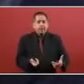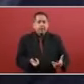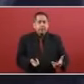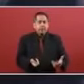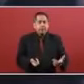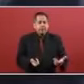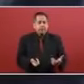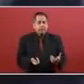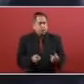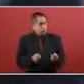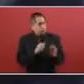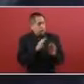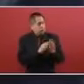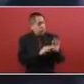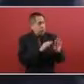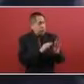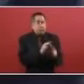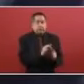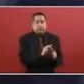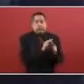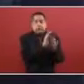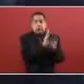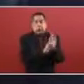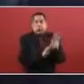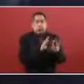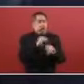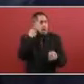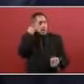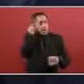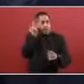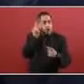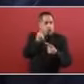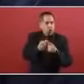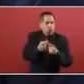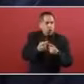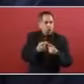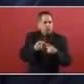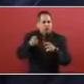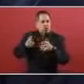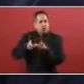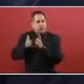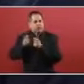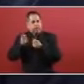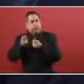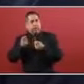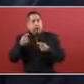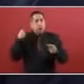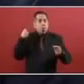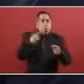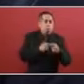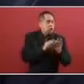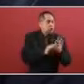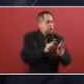se les dio un trato preferente durante todo este periodo neoliberal.